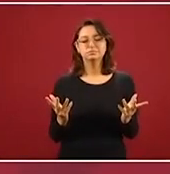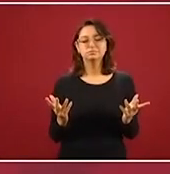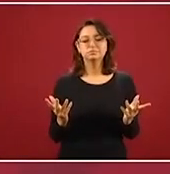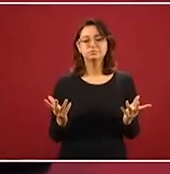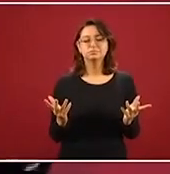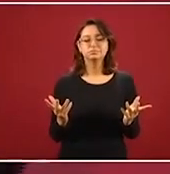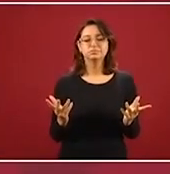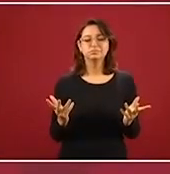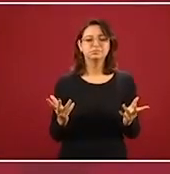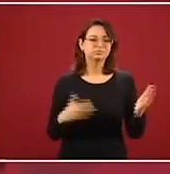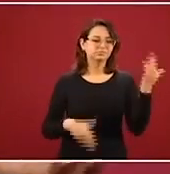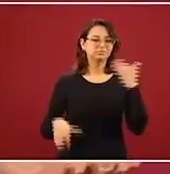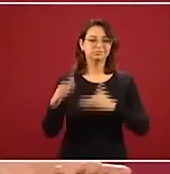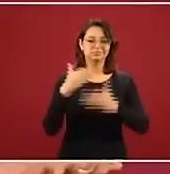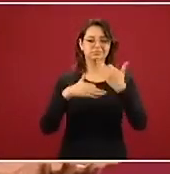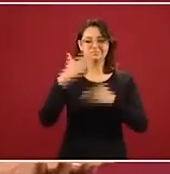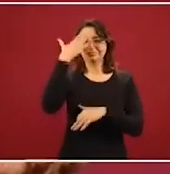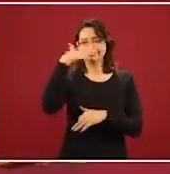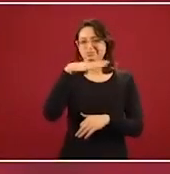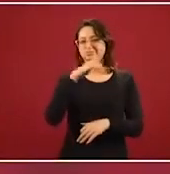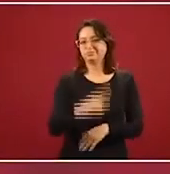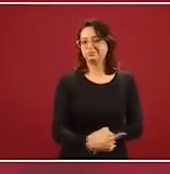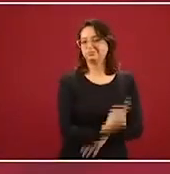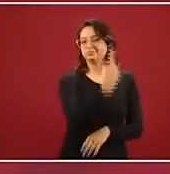como sabemos, todos los monopolios